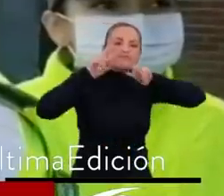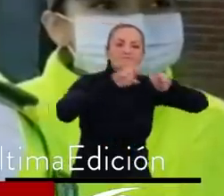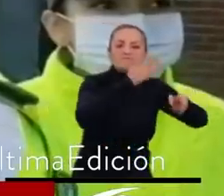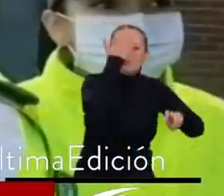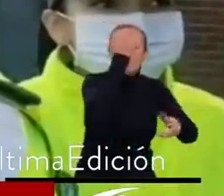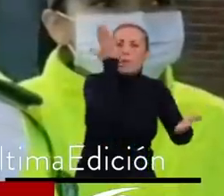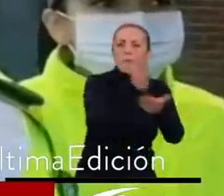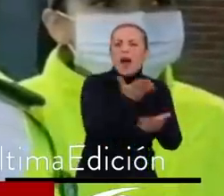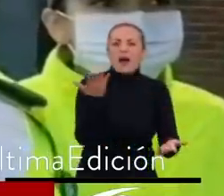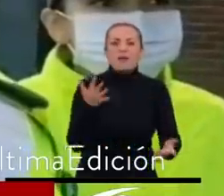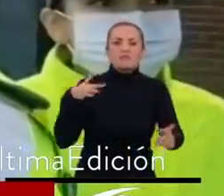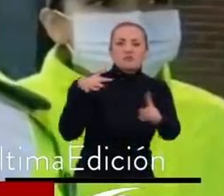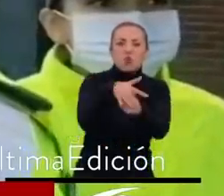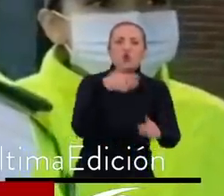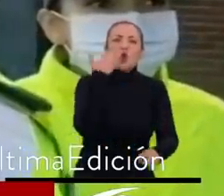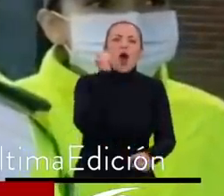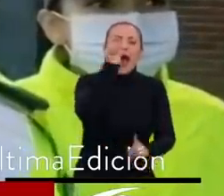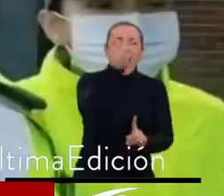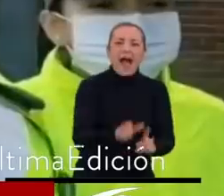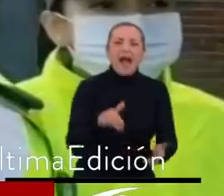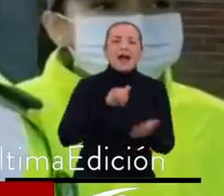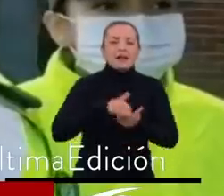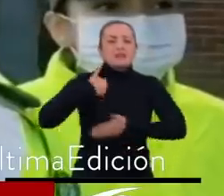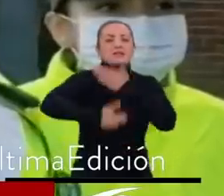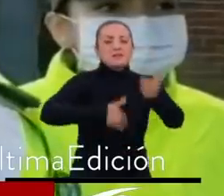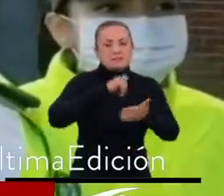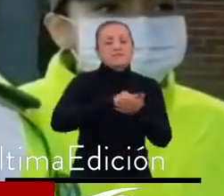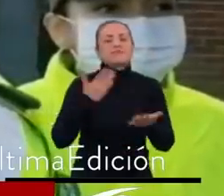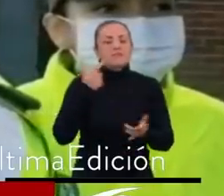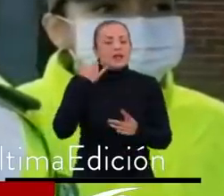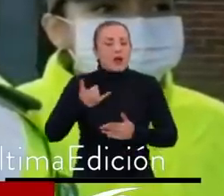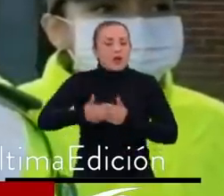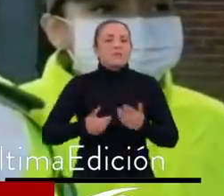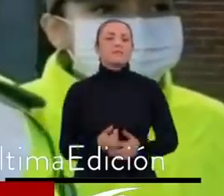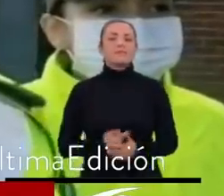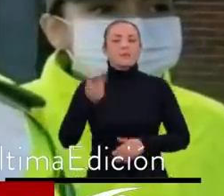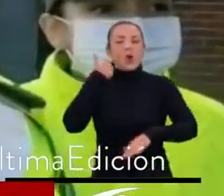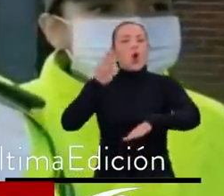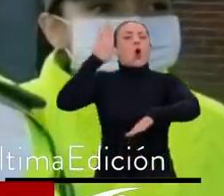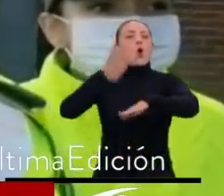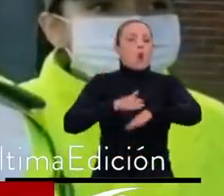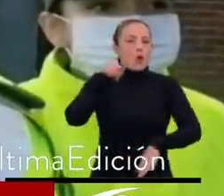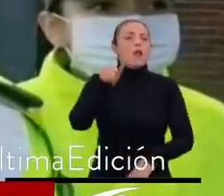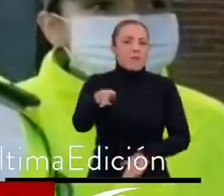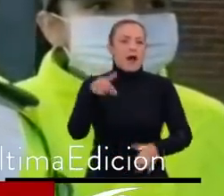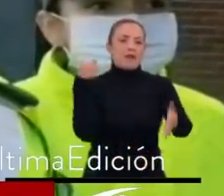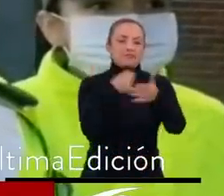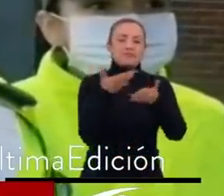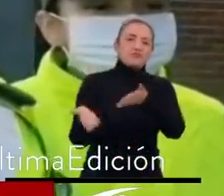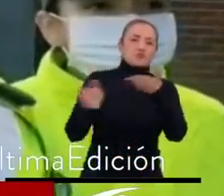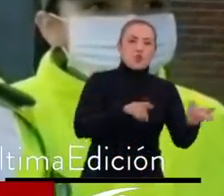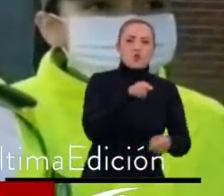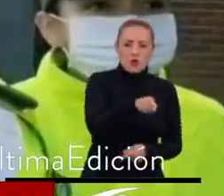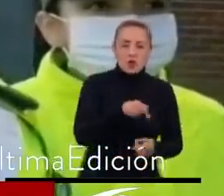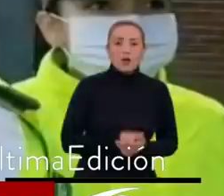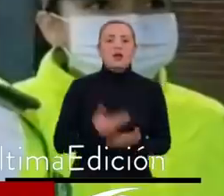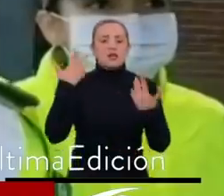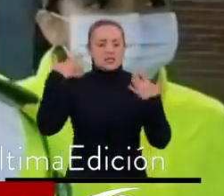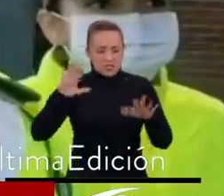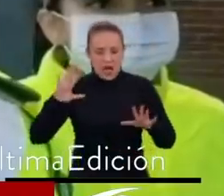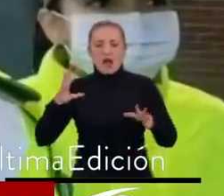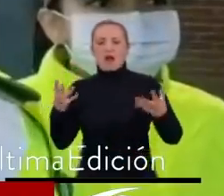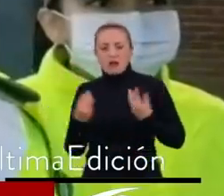investigación como indiciado por el delito de homicidio culposo. Hemos trabajado en la plena